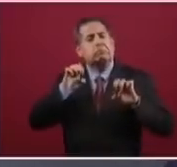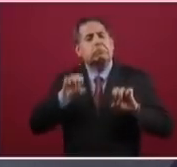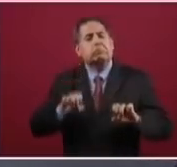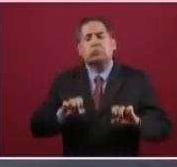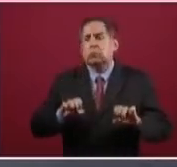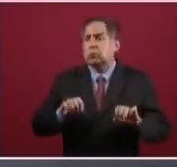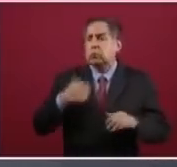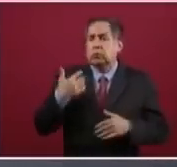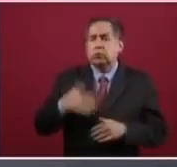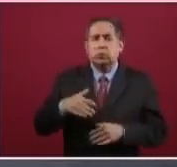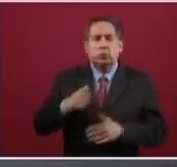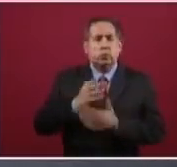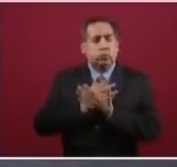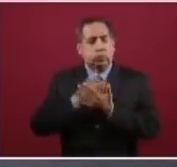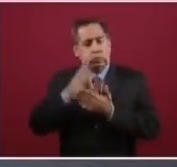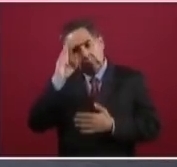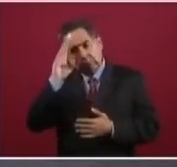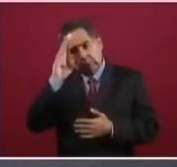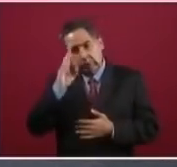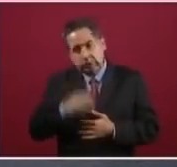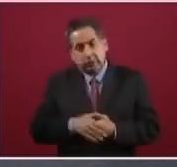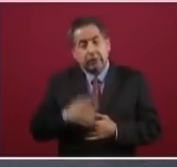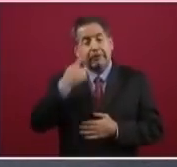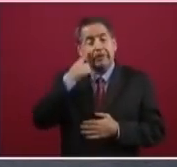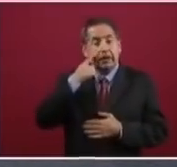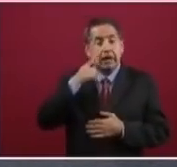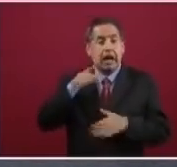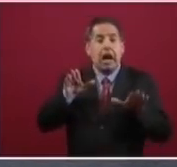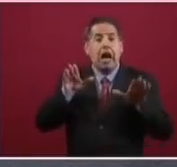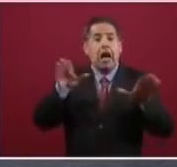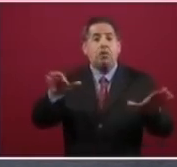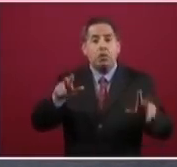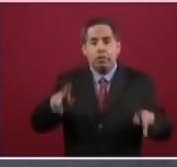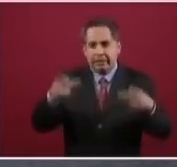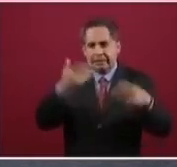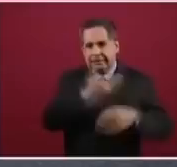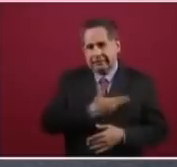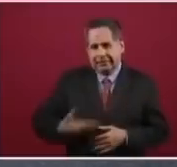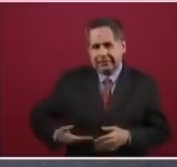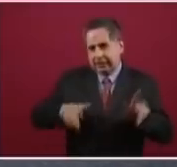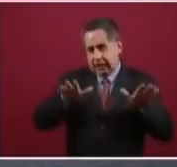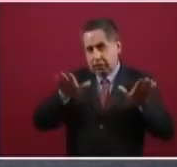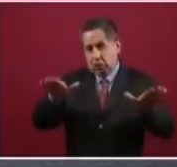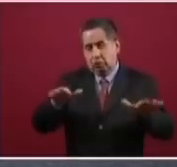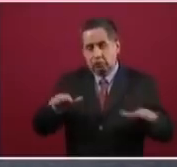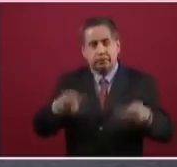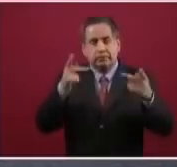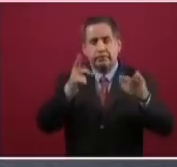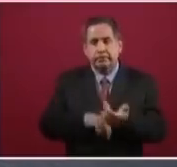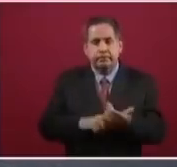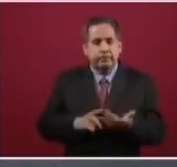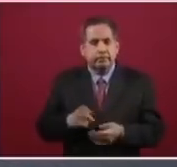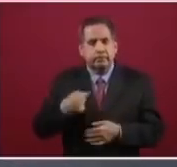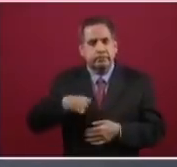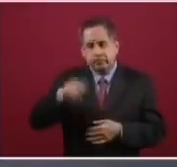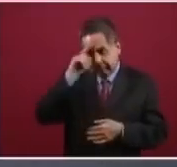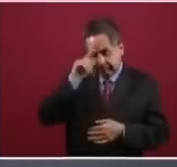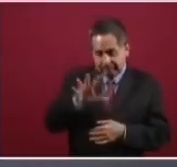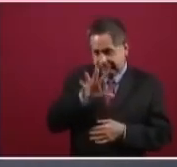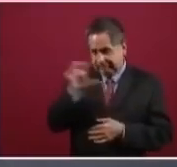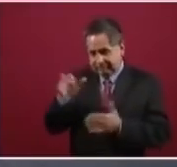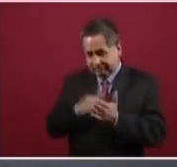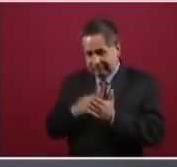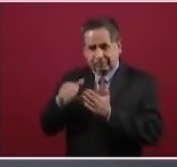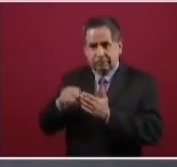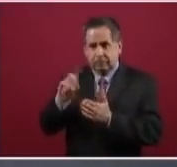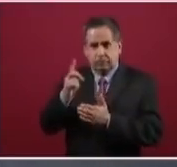y nada más ahora que se va a vender el avión presidencial ya no se contemplaron 500 millones